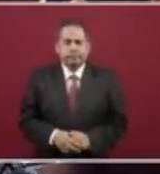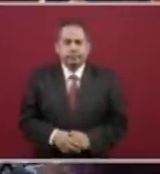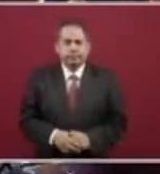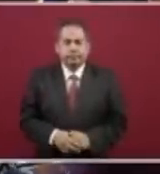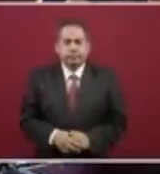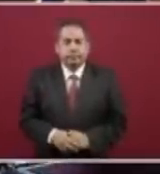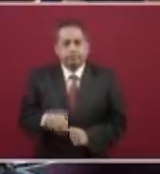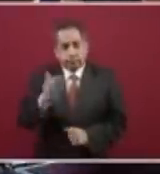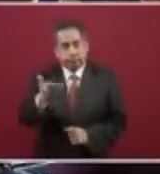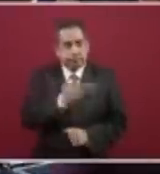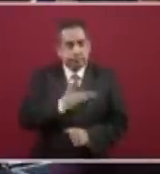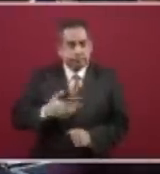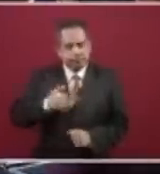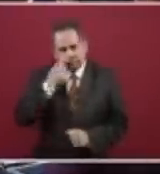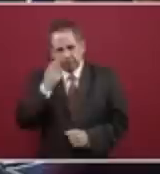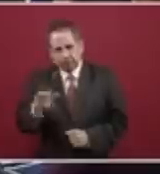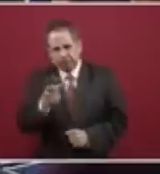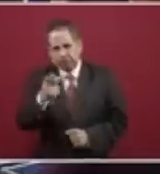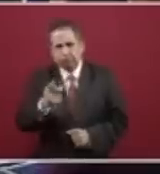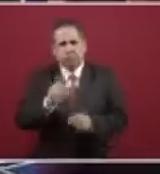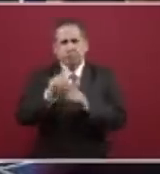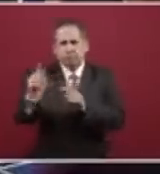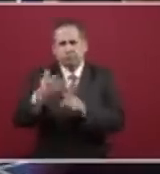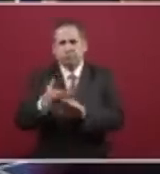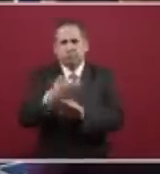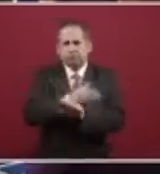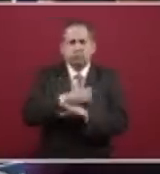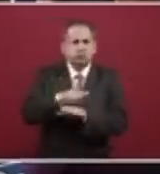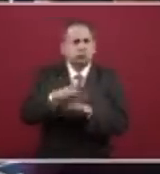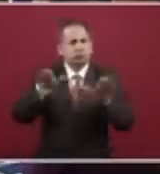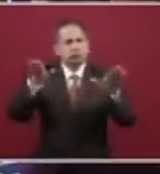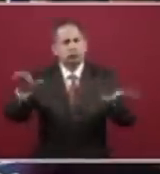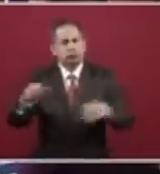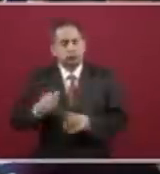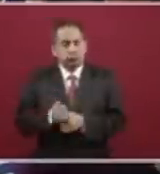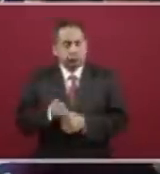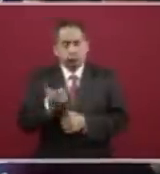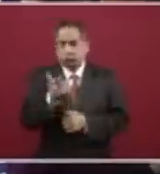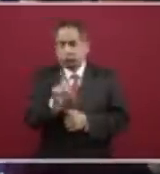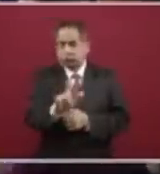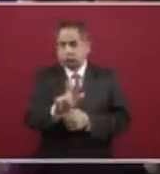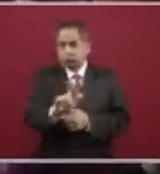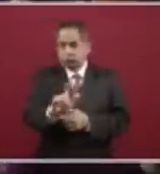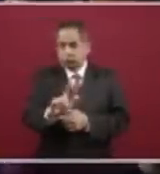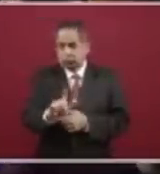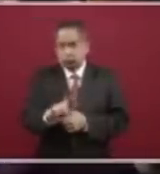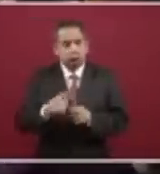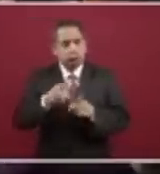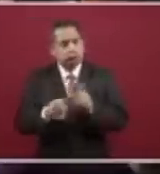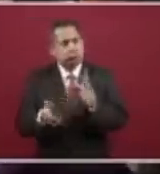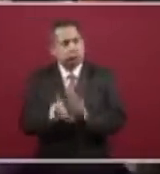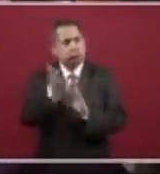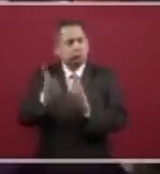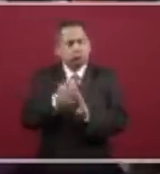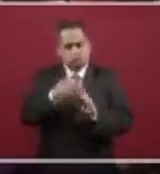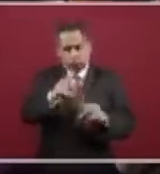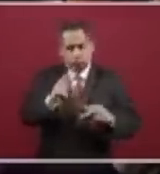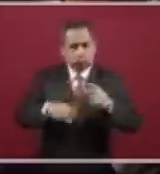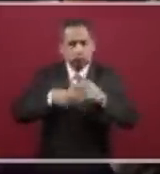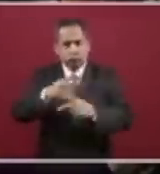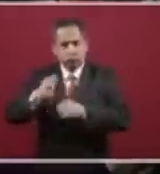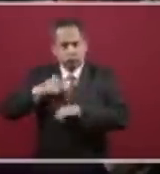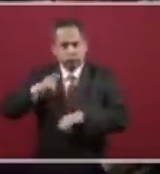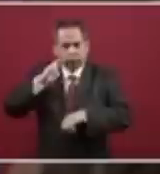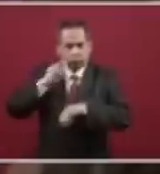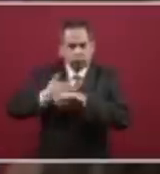presidente yo quiero preguntarle antes de que se retire sobre el tema del aeropuerto el lunes empiezan las obras usted va a estar ahí encabezando